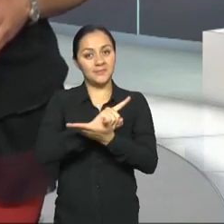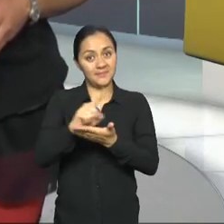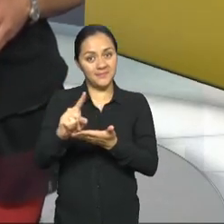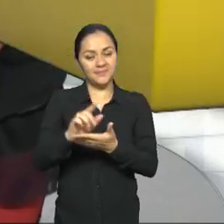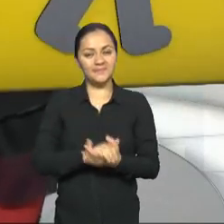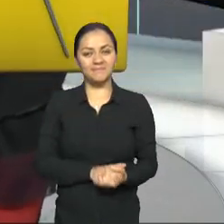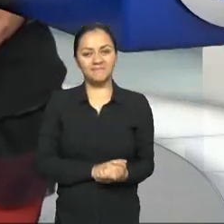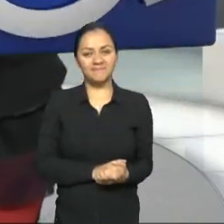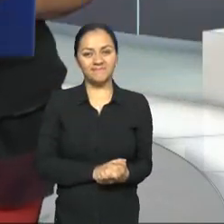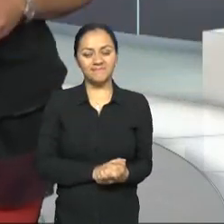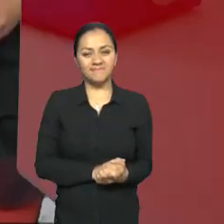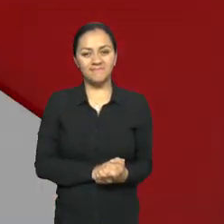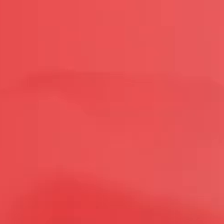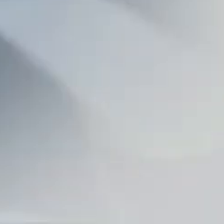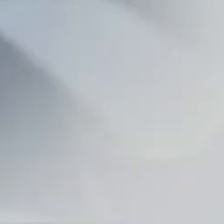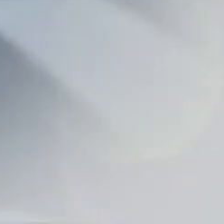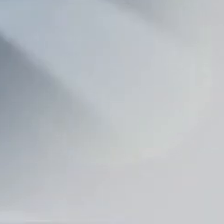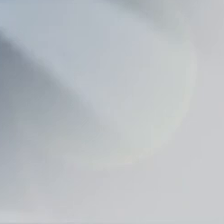acompañan.